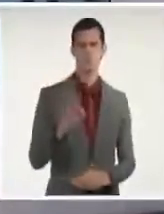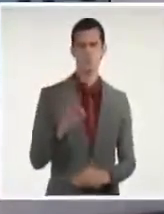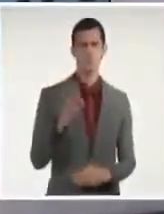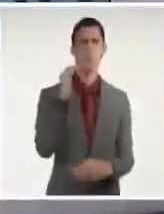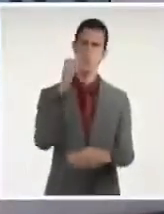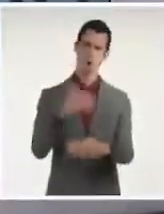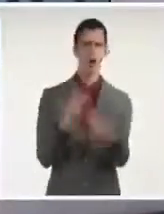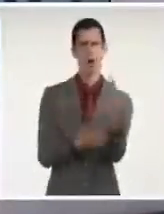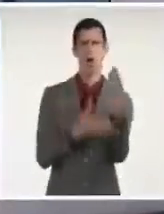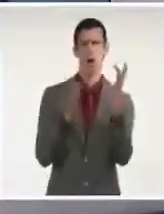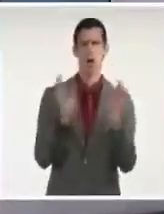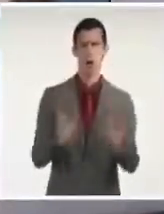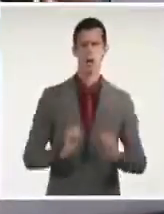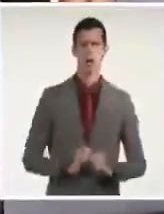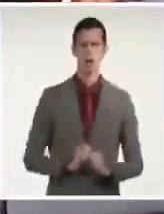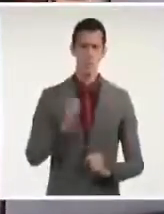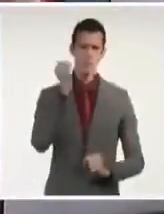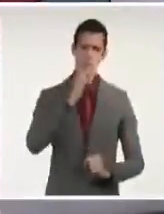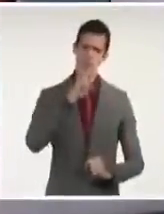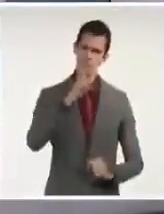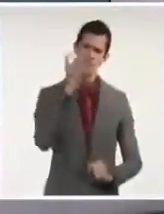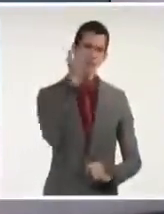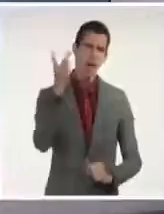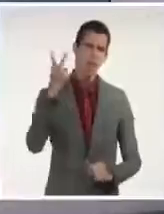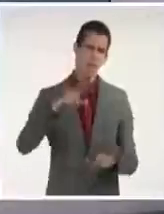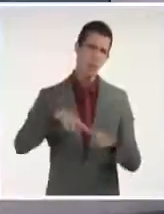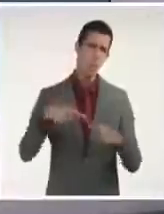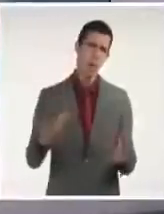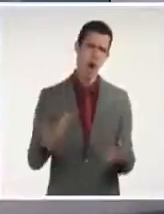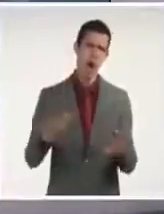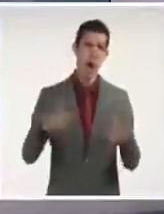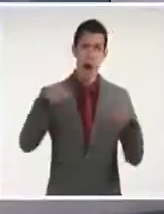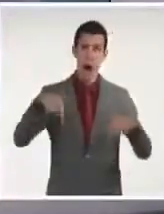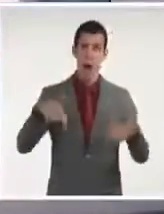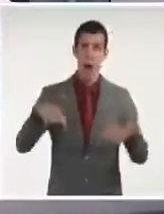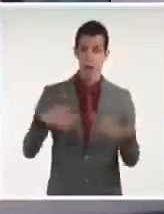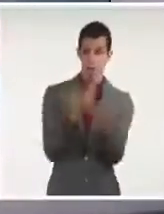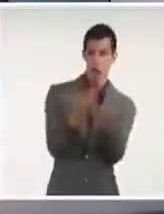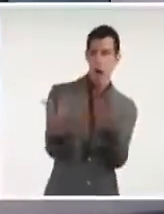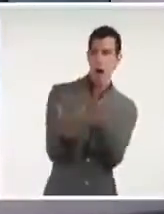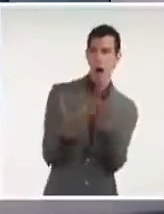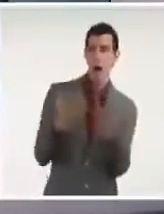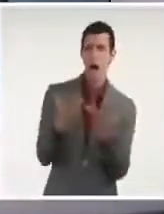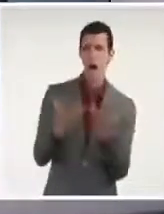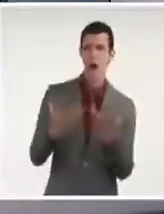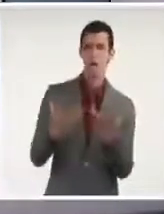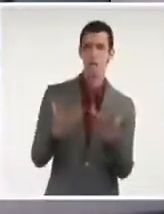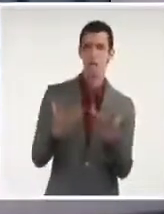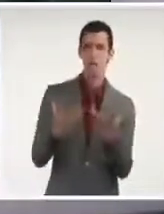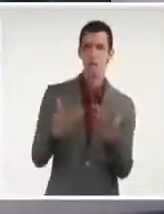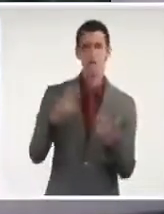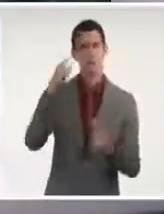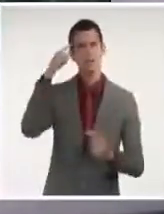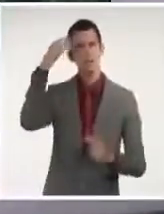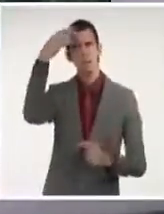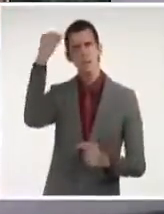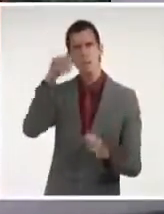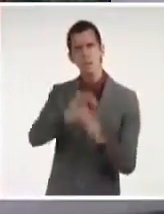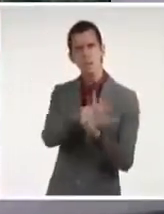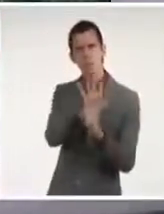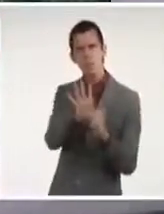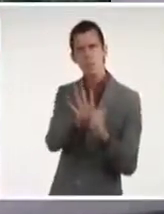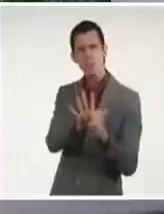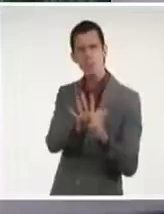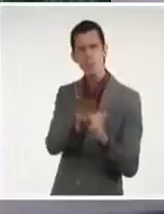nuestra vida está más difícil con el temor añadido de contagiarse uno y contagiar al anciano del hogar, luego quizás al adolescente